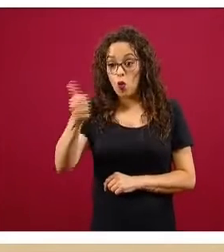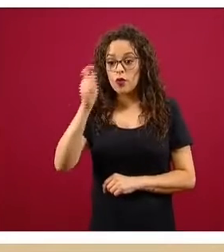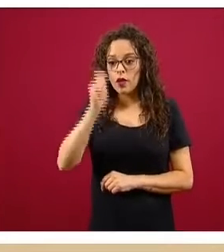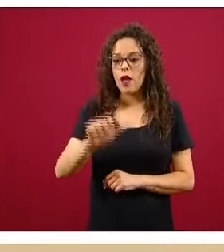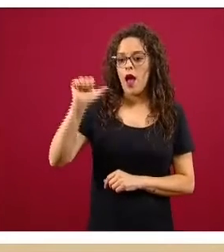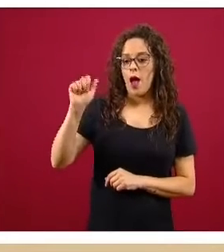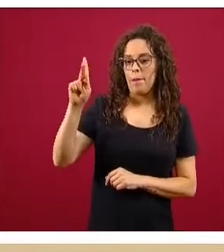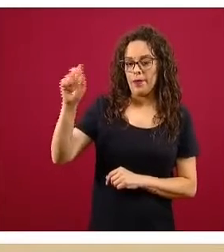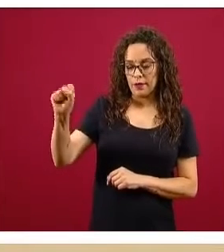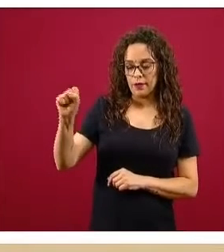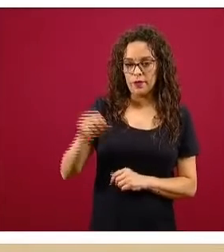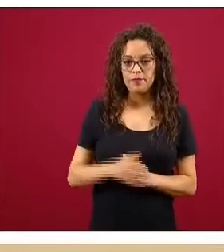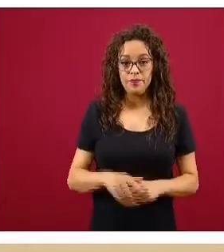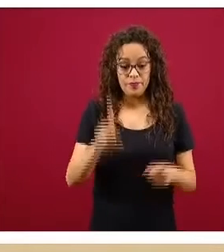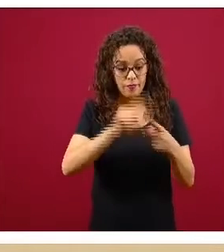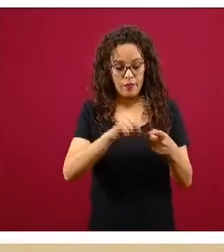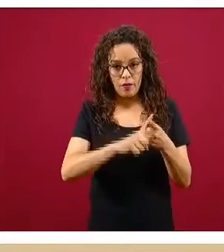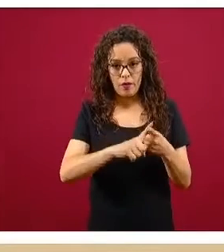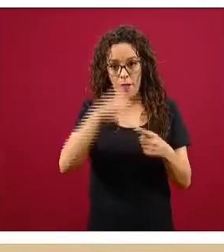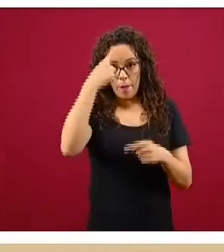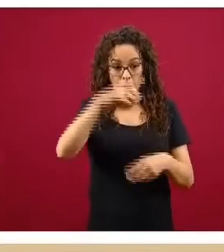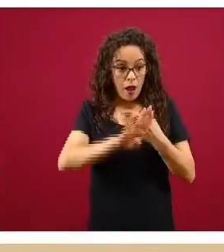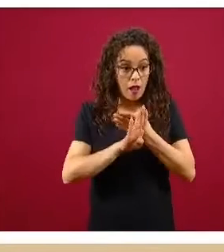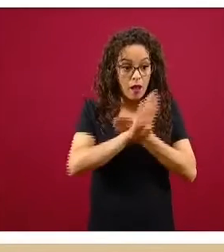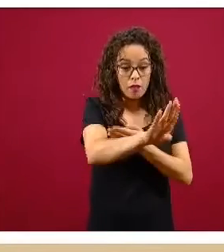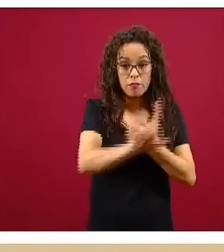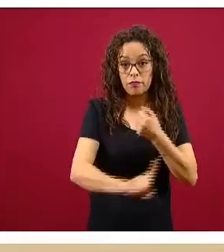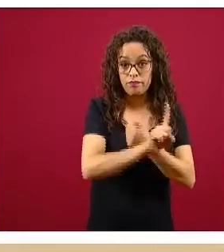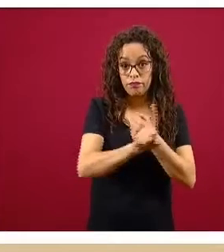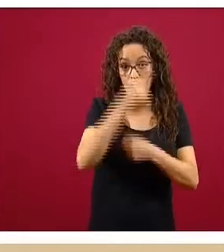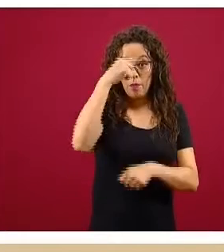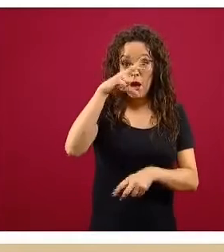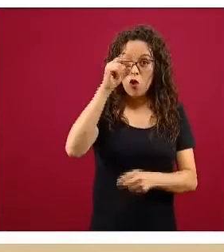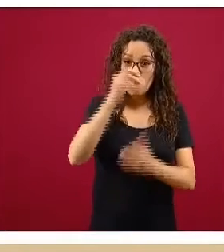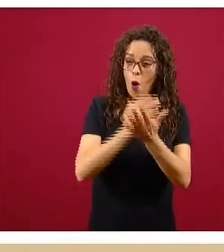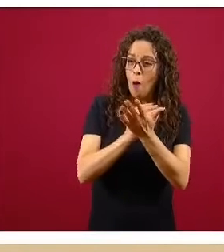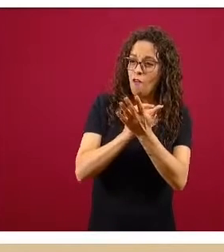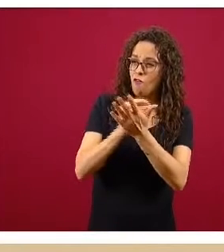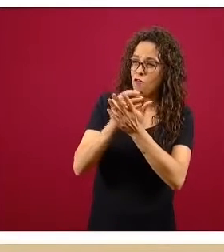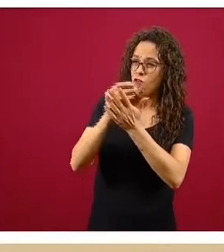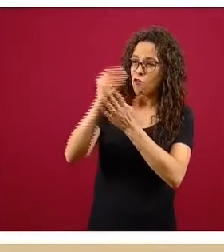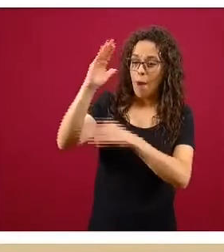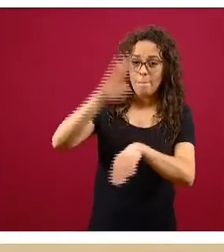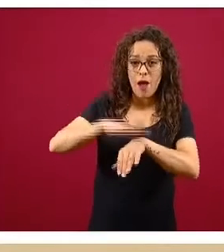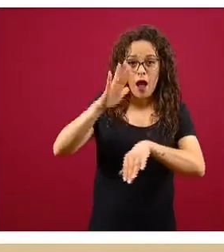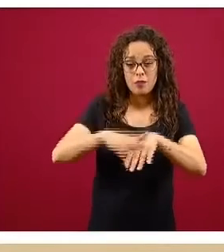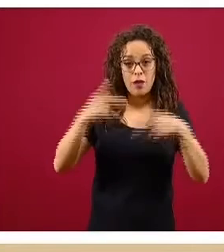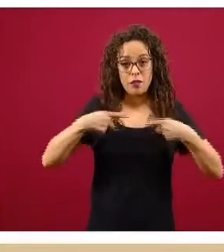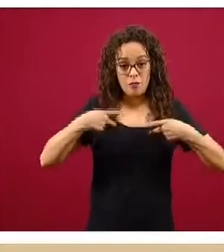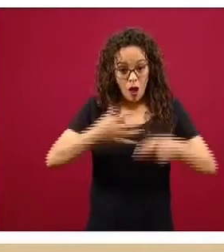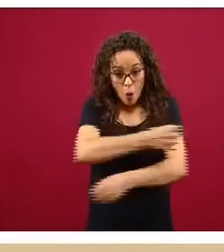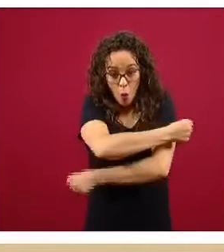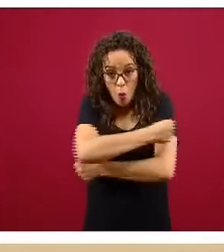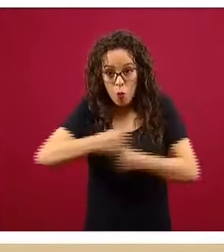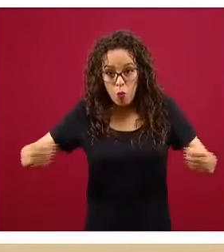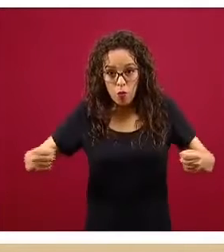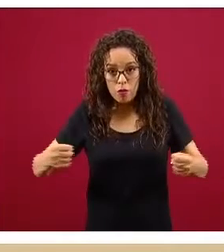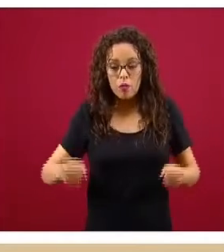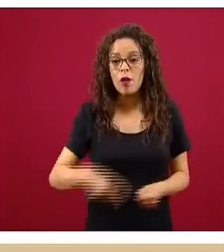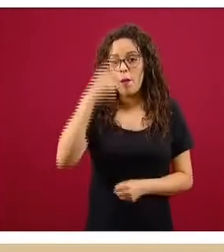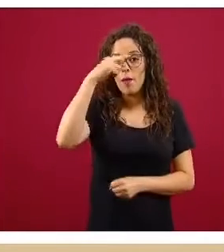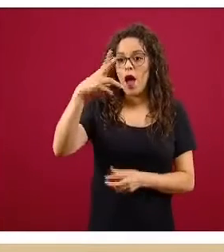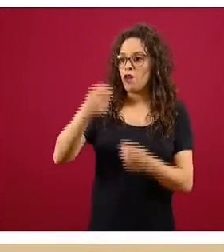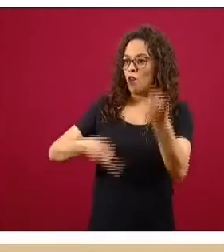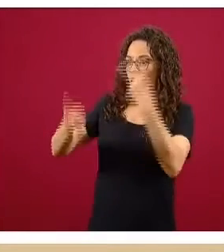una va dirigida a prevenir el problema, a que no aumente la obesidad, a que no exista, a que no se desarrolle diabetes, a que no